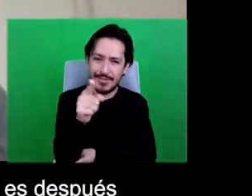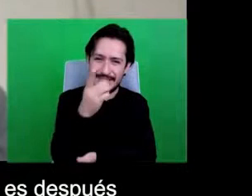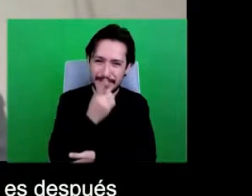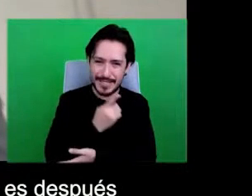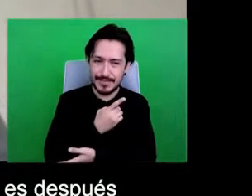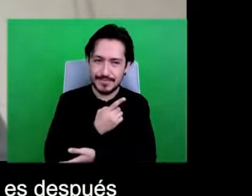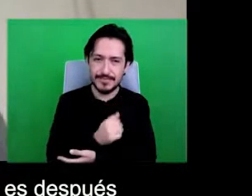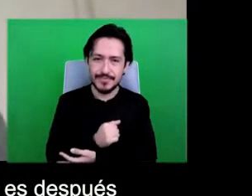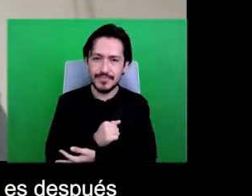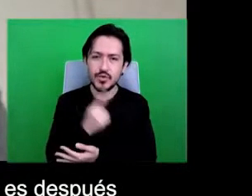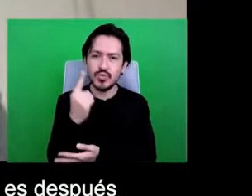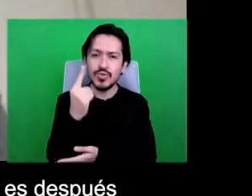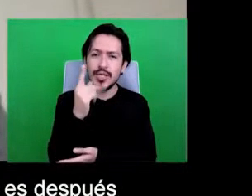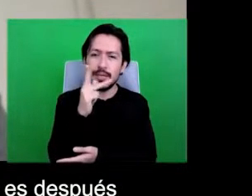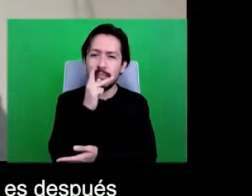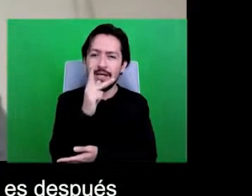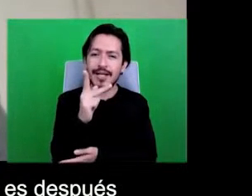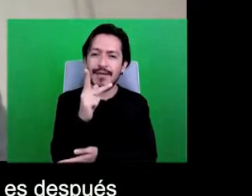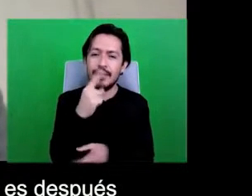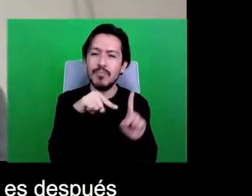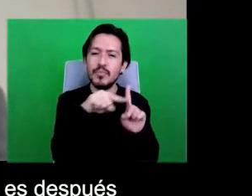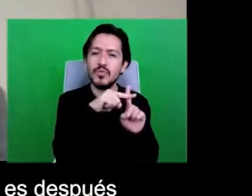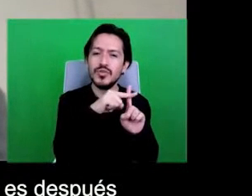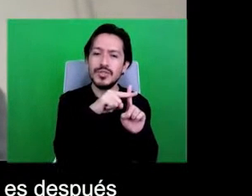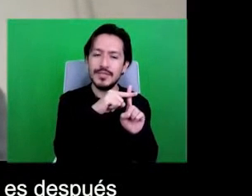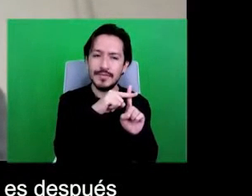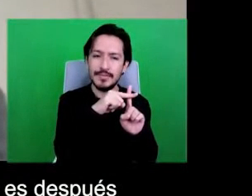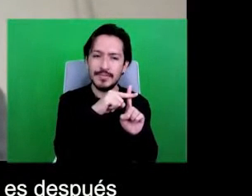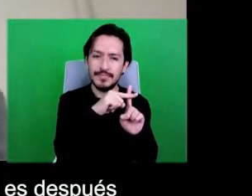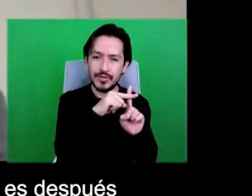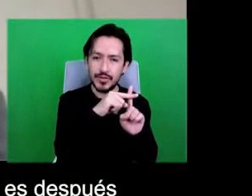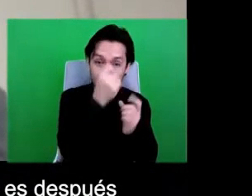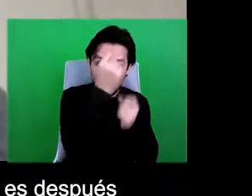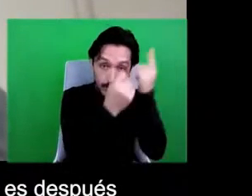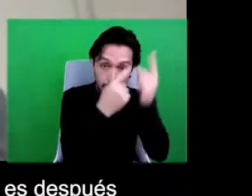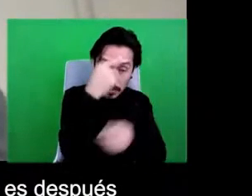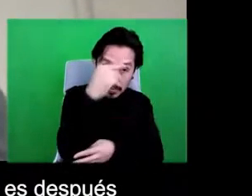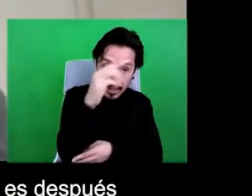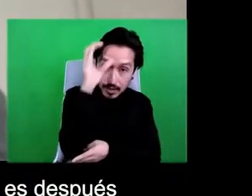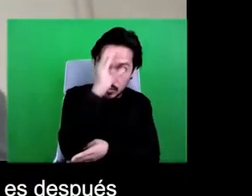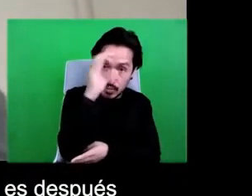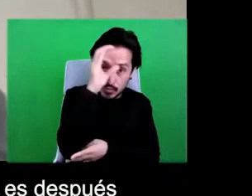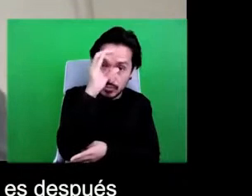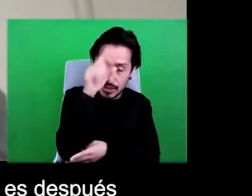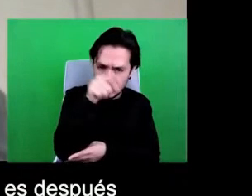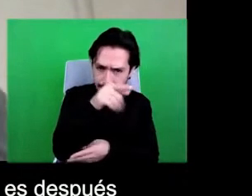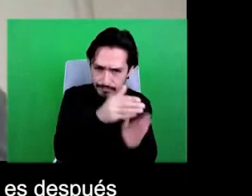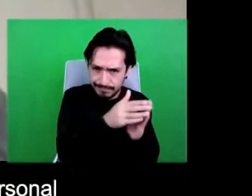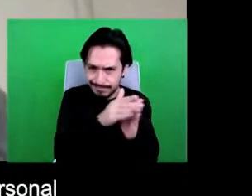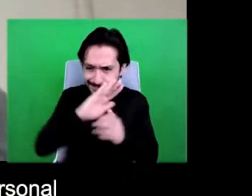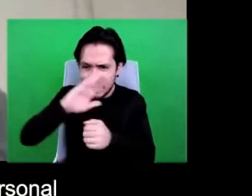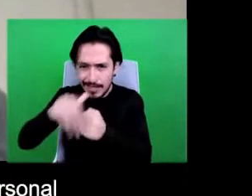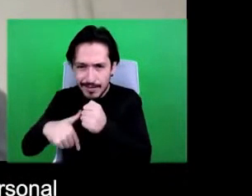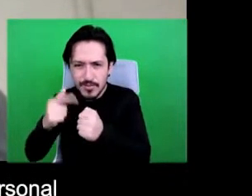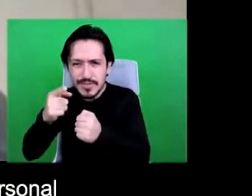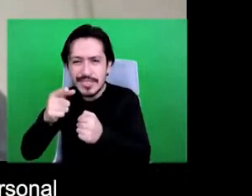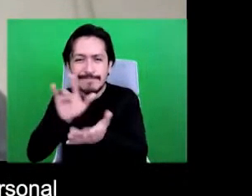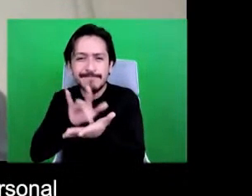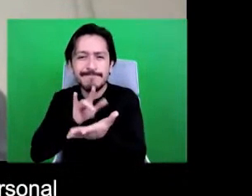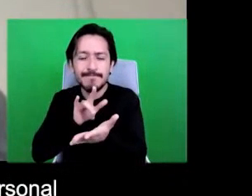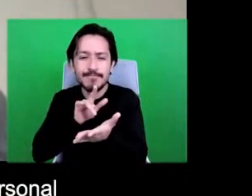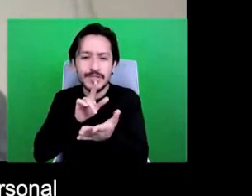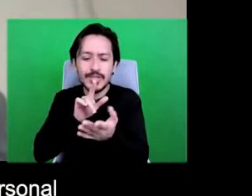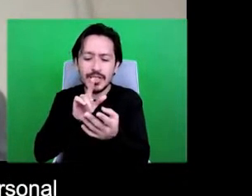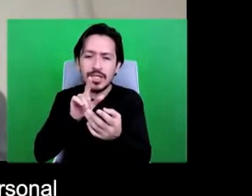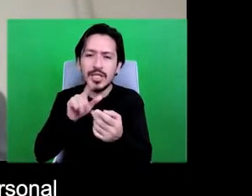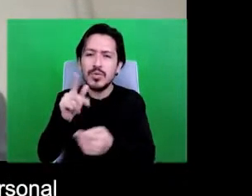una palabra positiva con lo que se quedaron después de Innovación para la Cultura, y una palabra o una frase que defina los retos